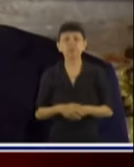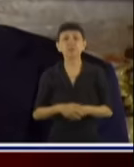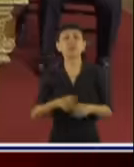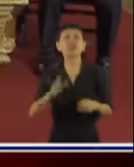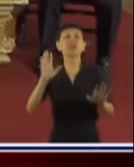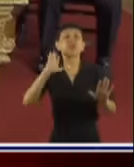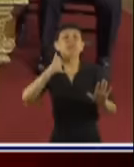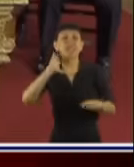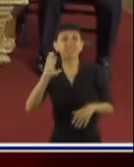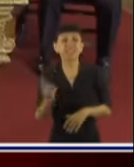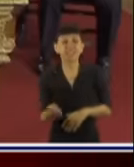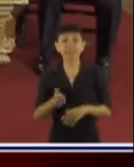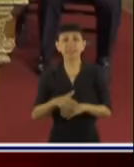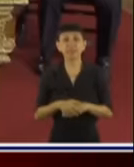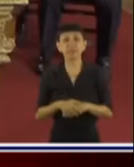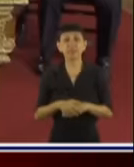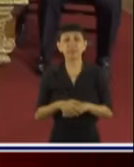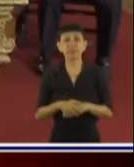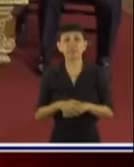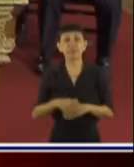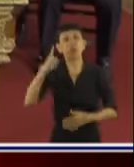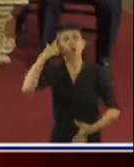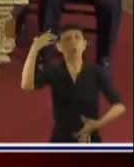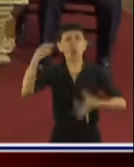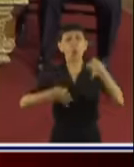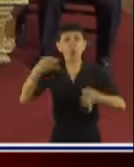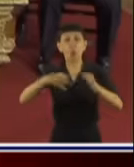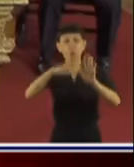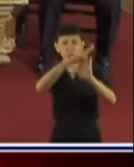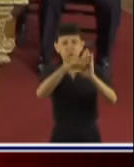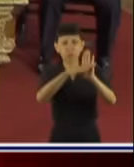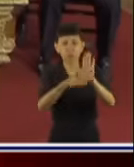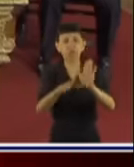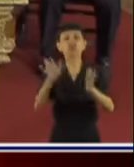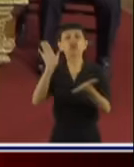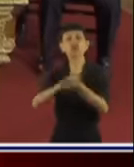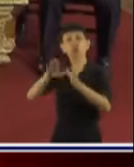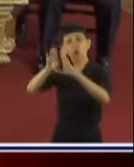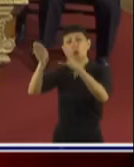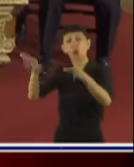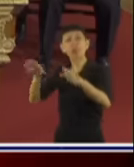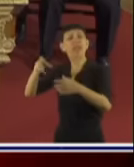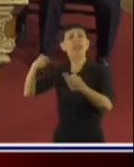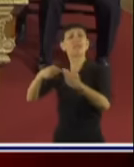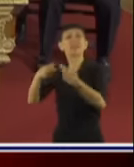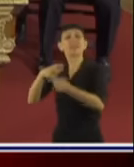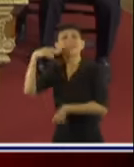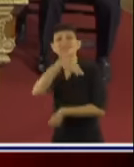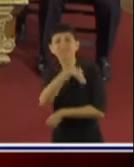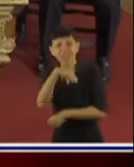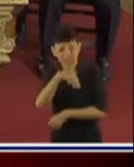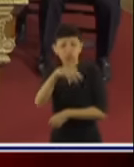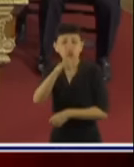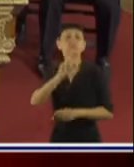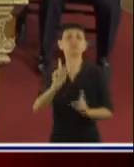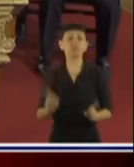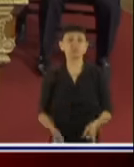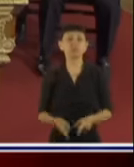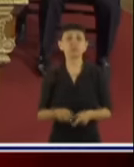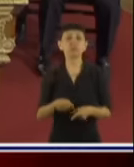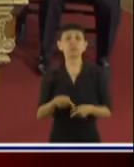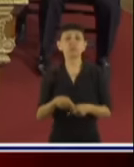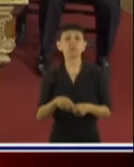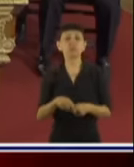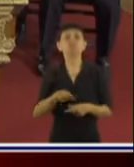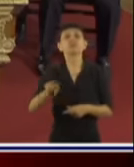Poder Legislativo a pedir la ley de facultades delegadas y luego se dictó el decreto de regulación, que se llama el decreto